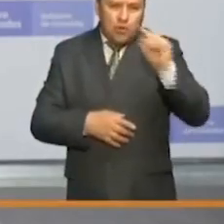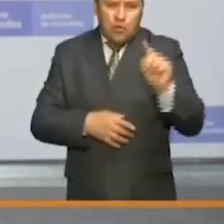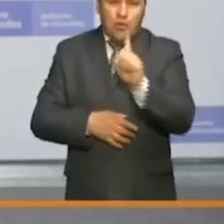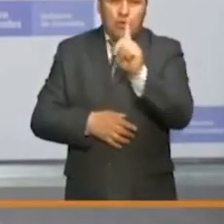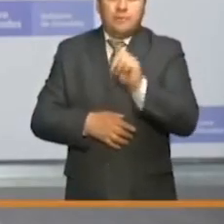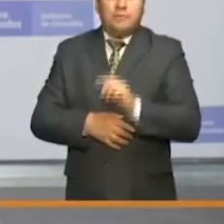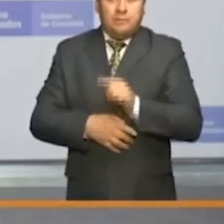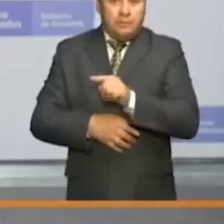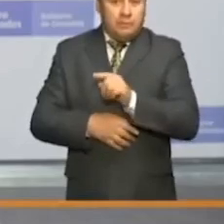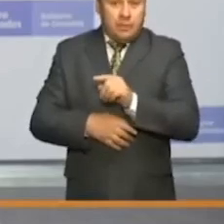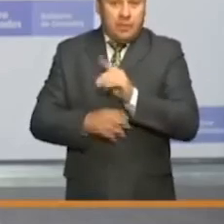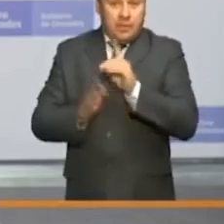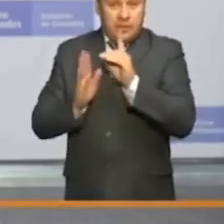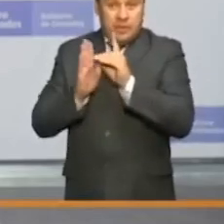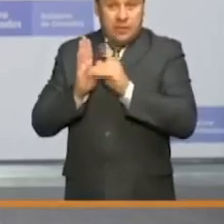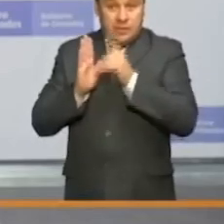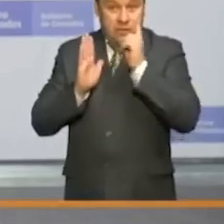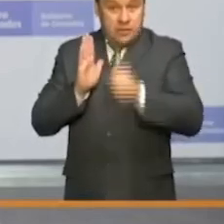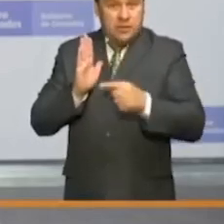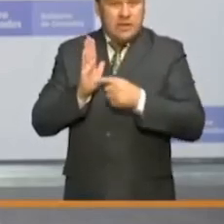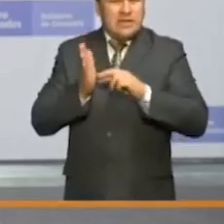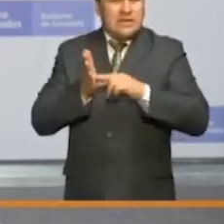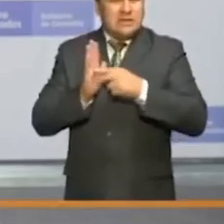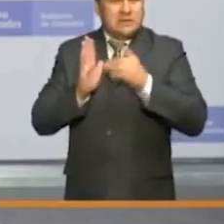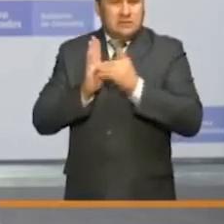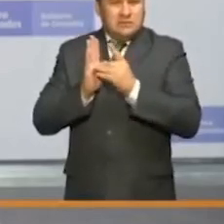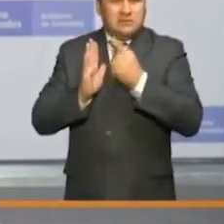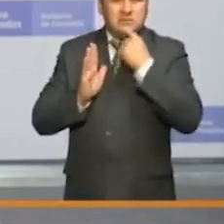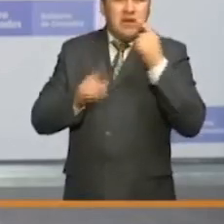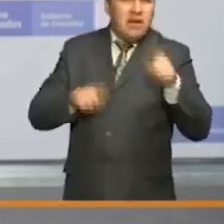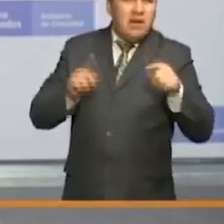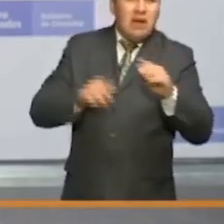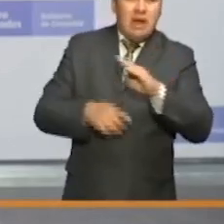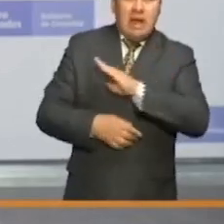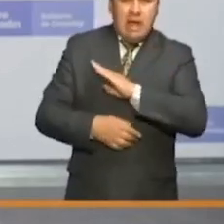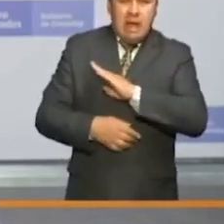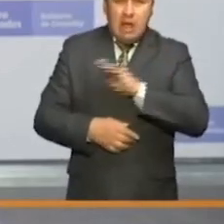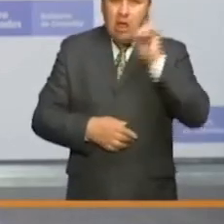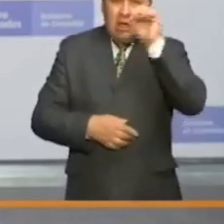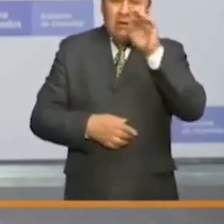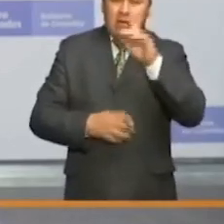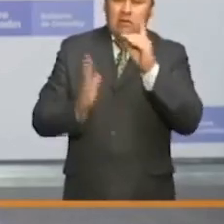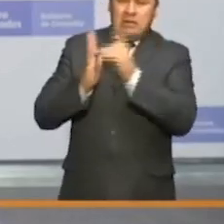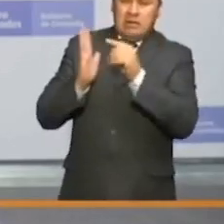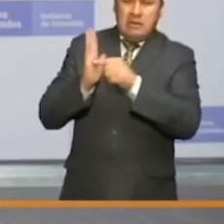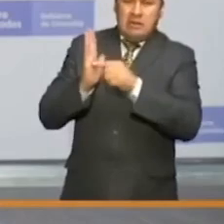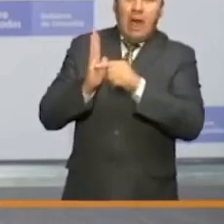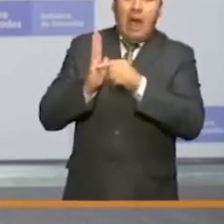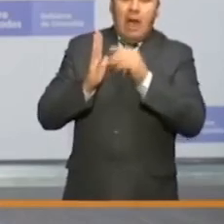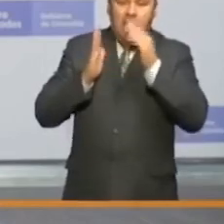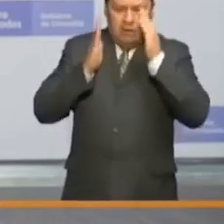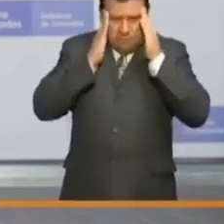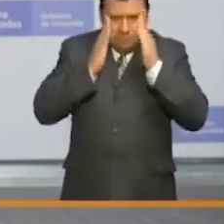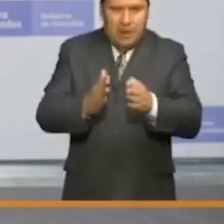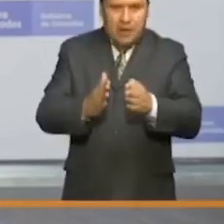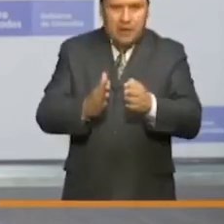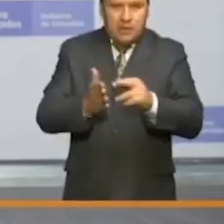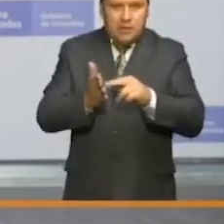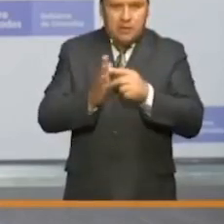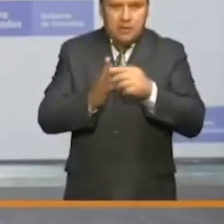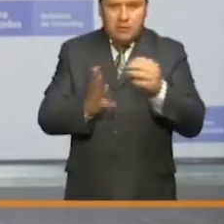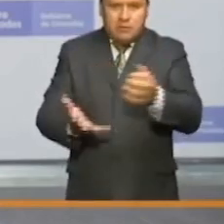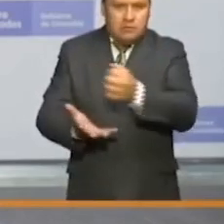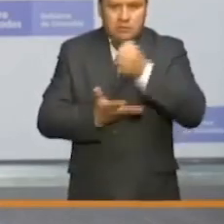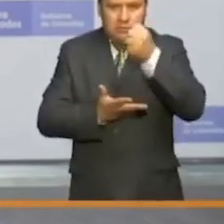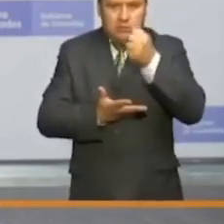este decreto puede ser calificado como ya lo están haciendo alcaldes y gobernadores descentralizados y concentrador de